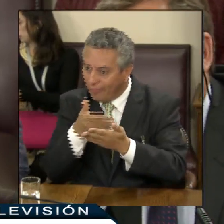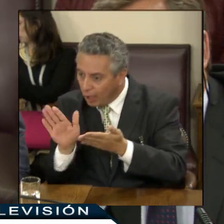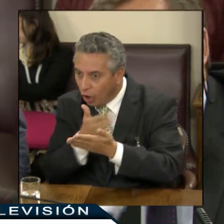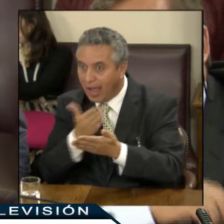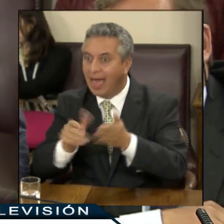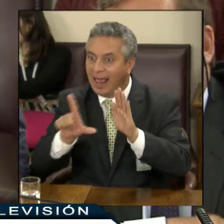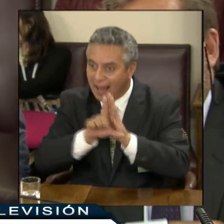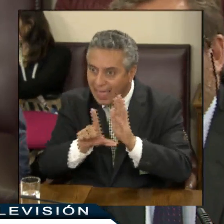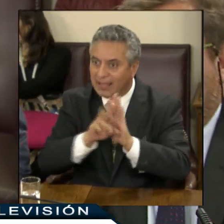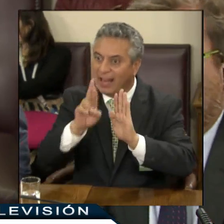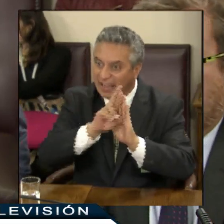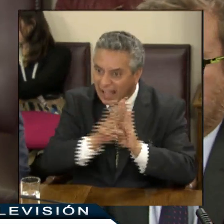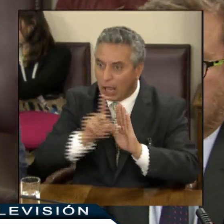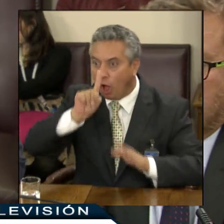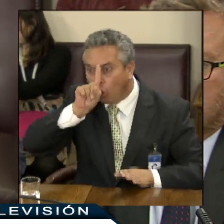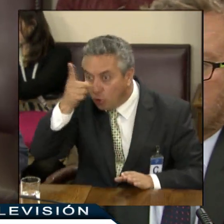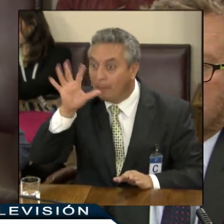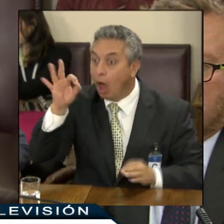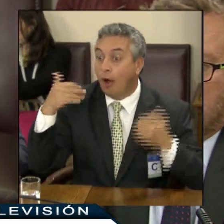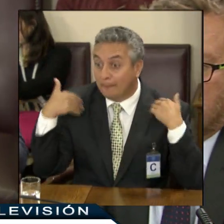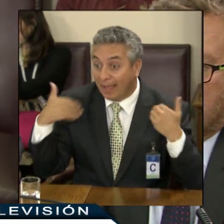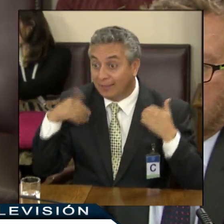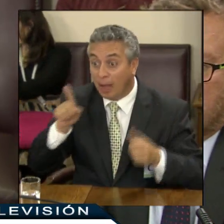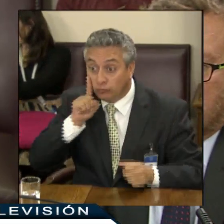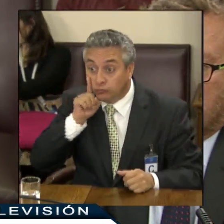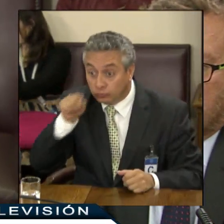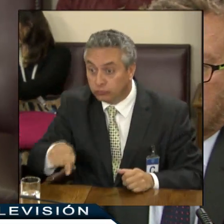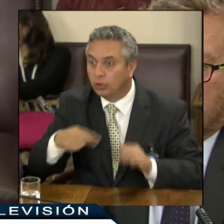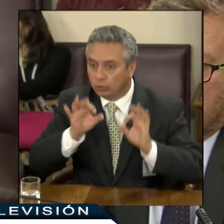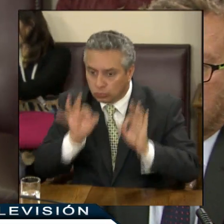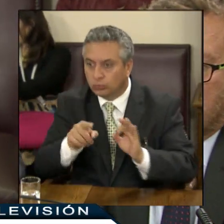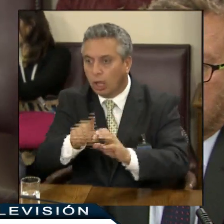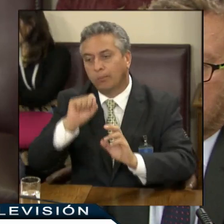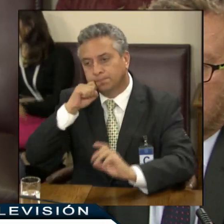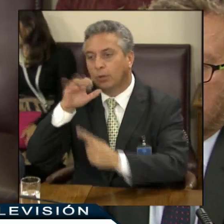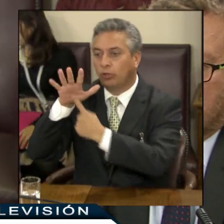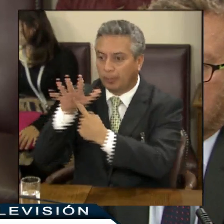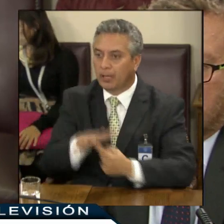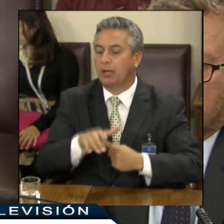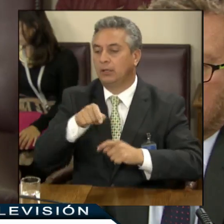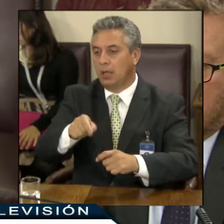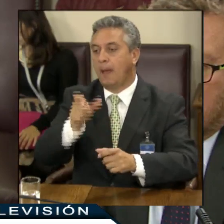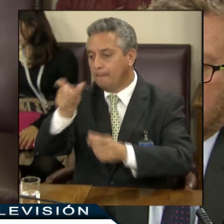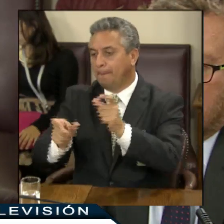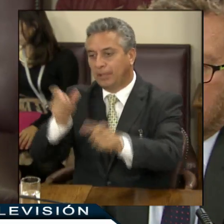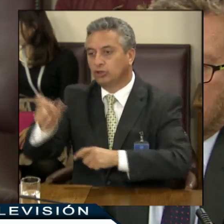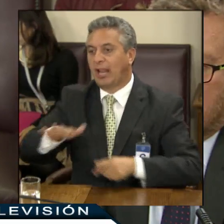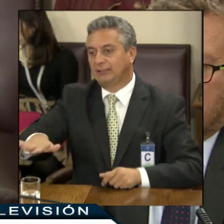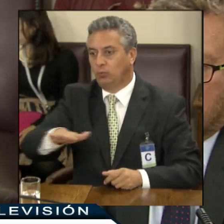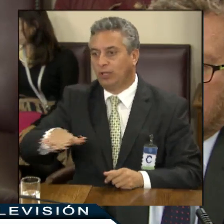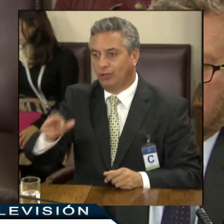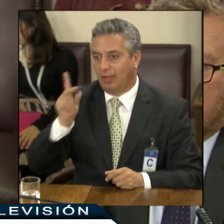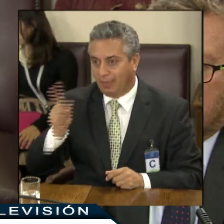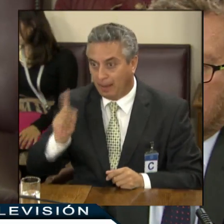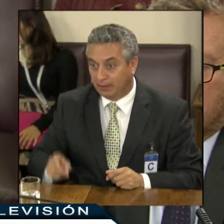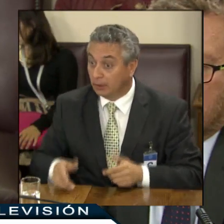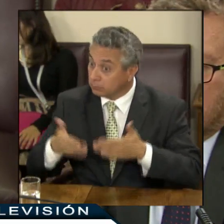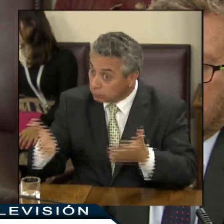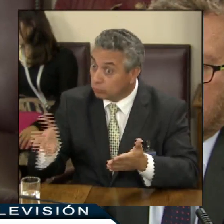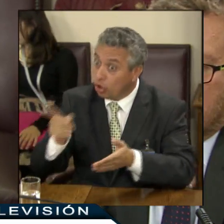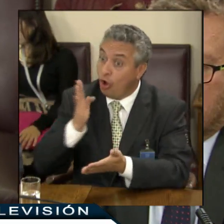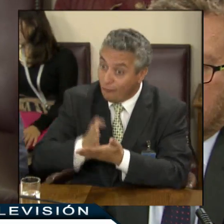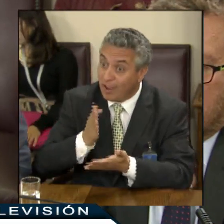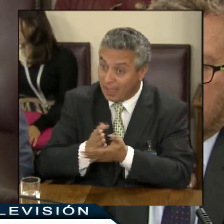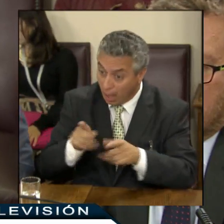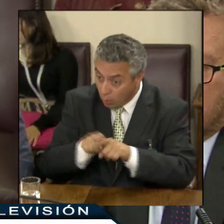leyes reglamentos costumbres o prácticas existentes que constituyan discriminación en contra las personas con en situación de discapacidad así como se obliga a